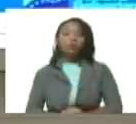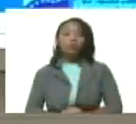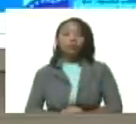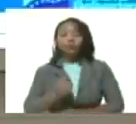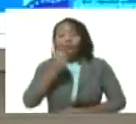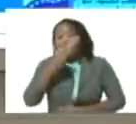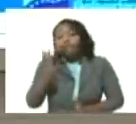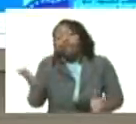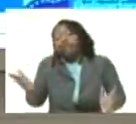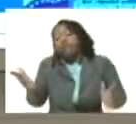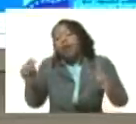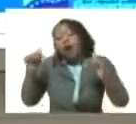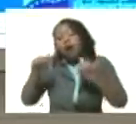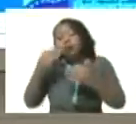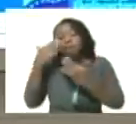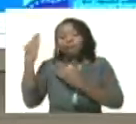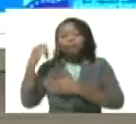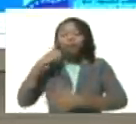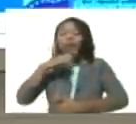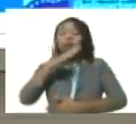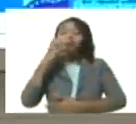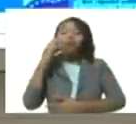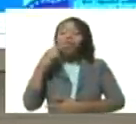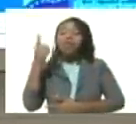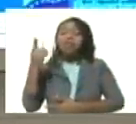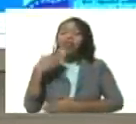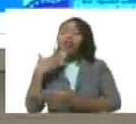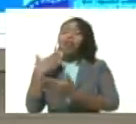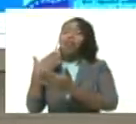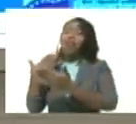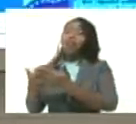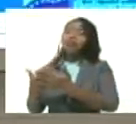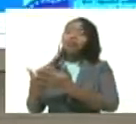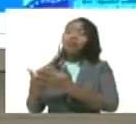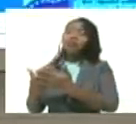aquí Duque dice que agradece a los donantes